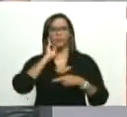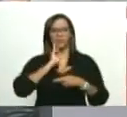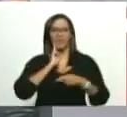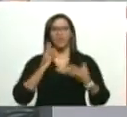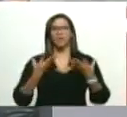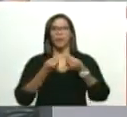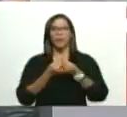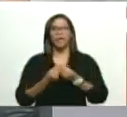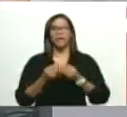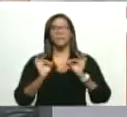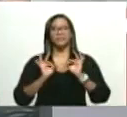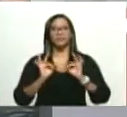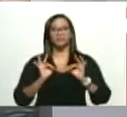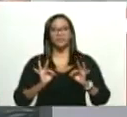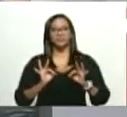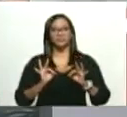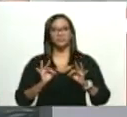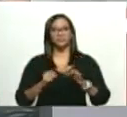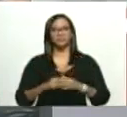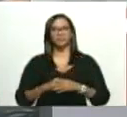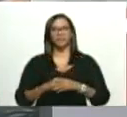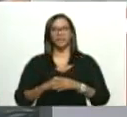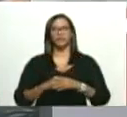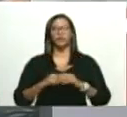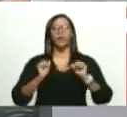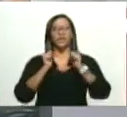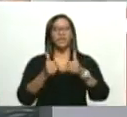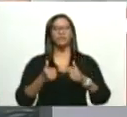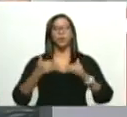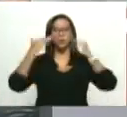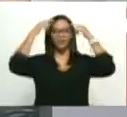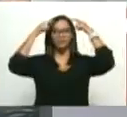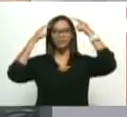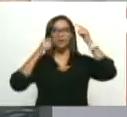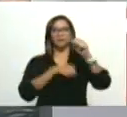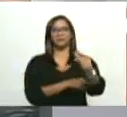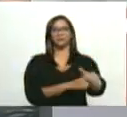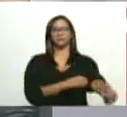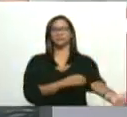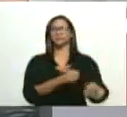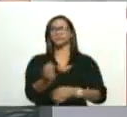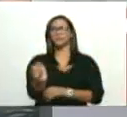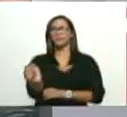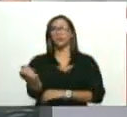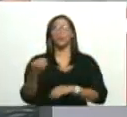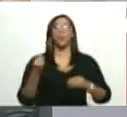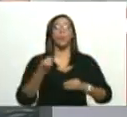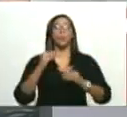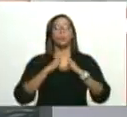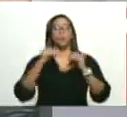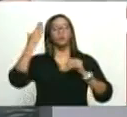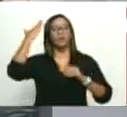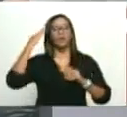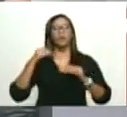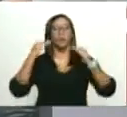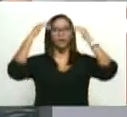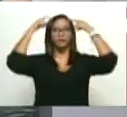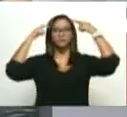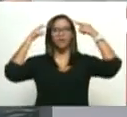acompañando particularmente desde sus inicios al comandante Chávez. Como todos sabemos, el comandante Chávez